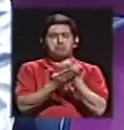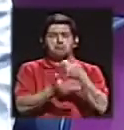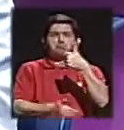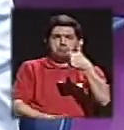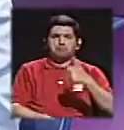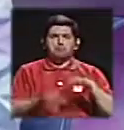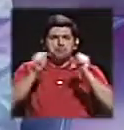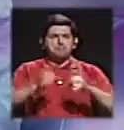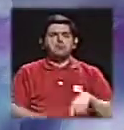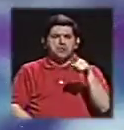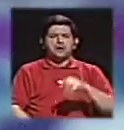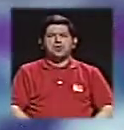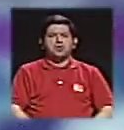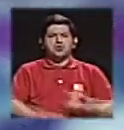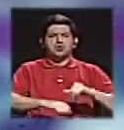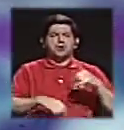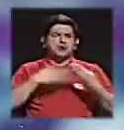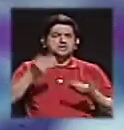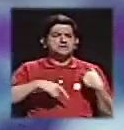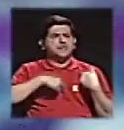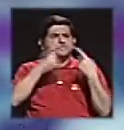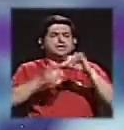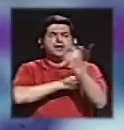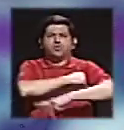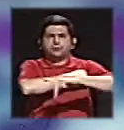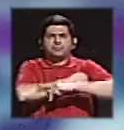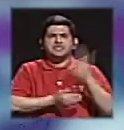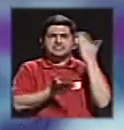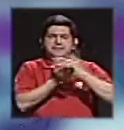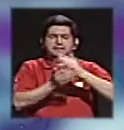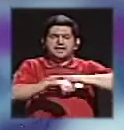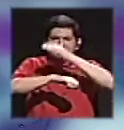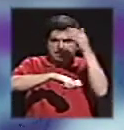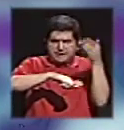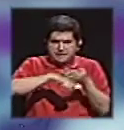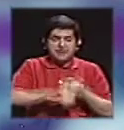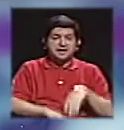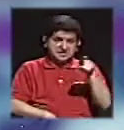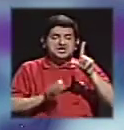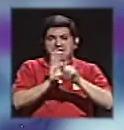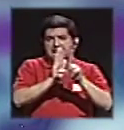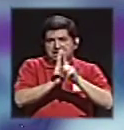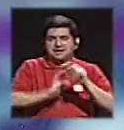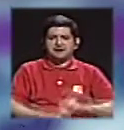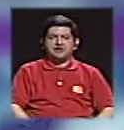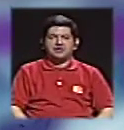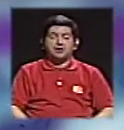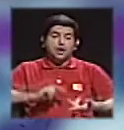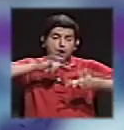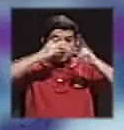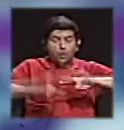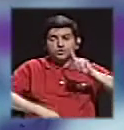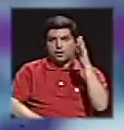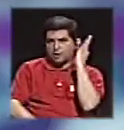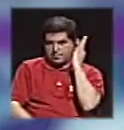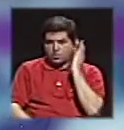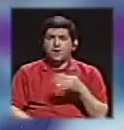económicos para viajar e interrumpir su embarazo en un país donde sea legal versus una